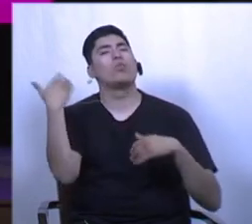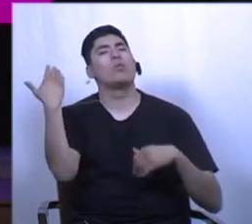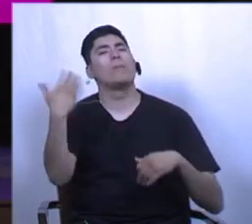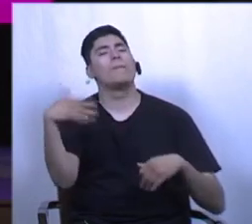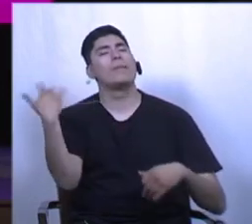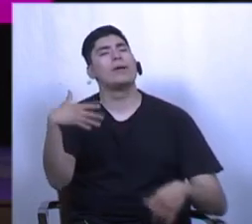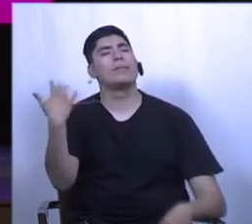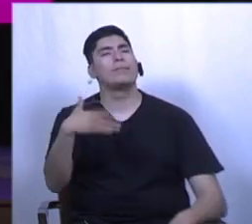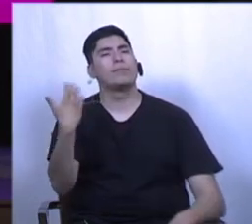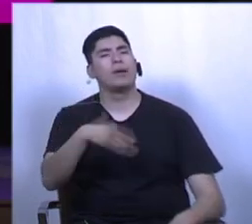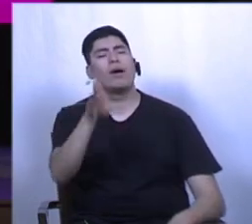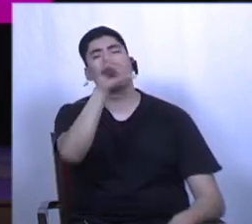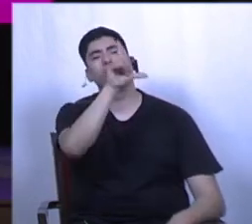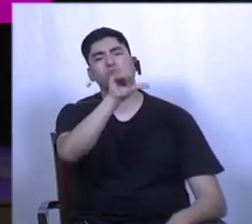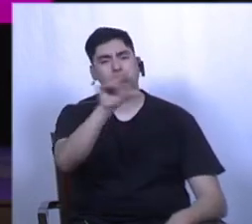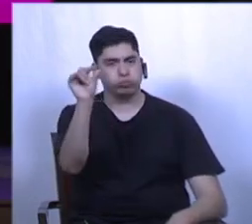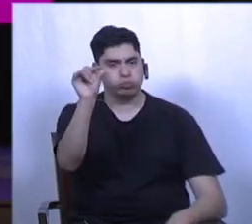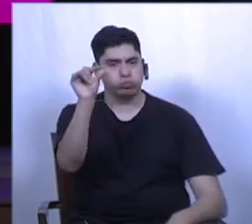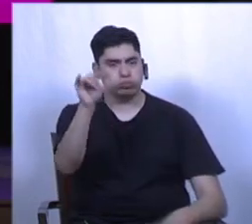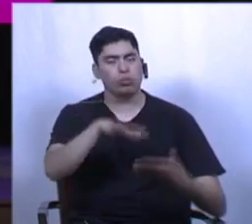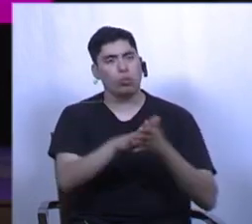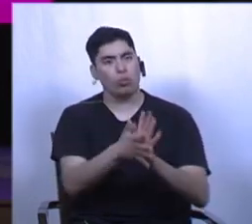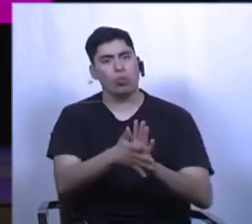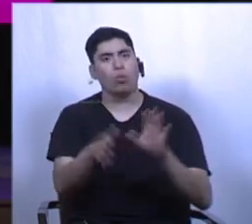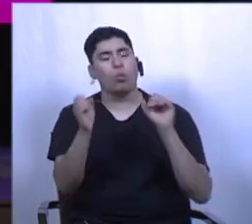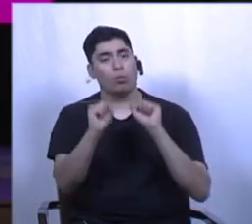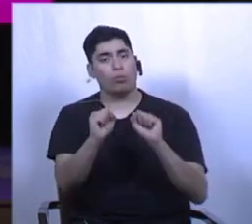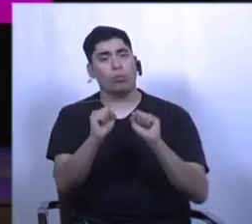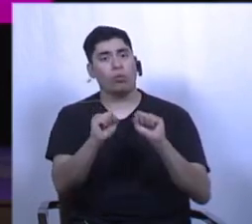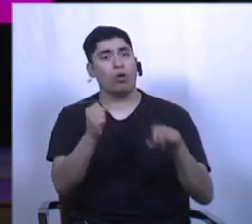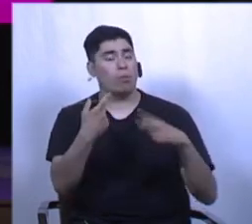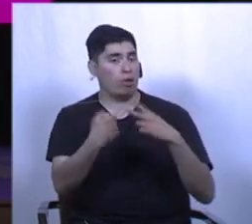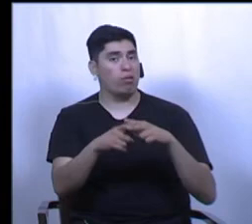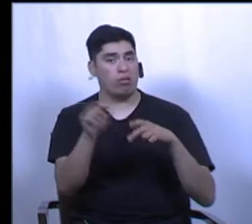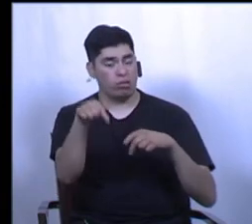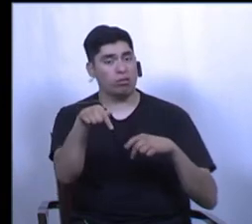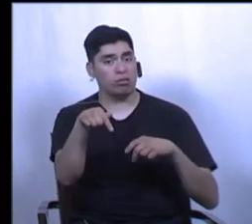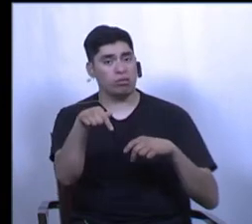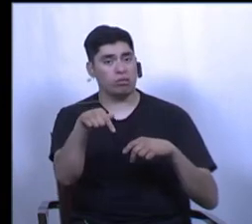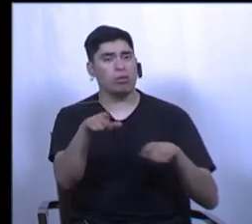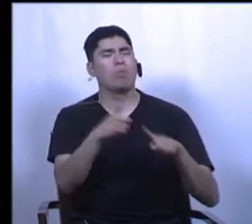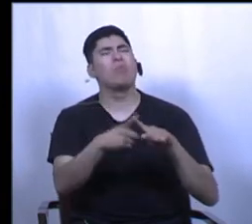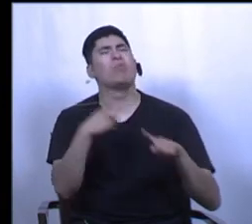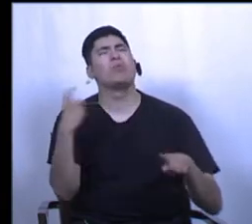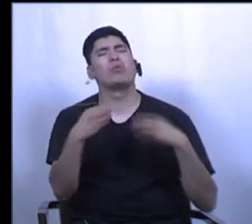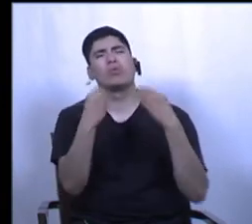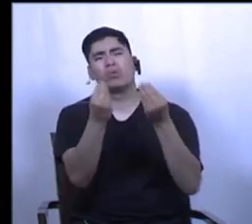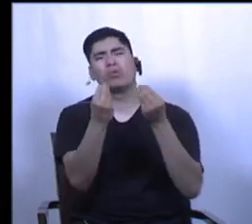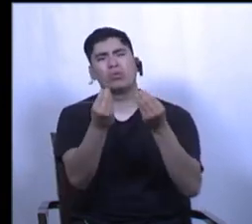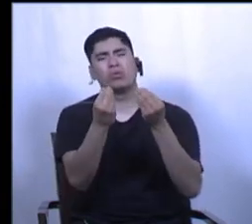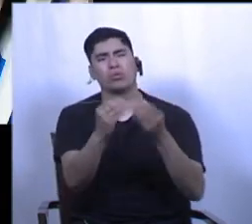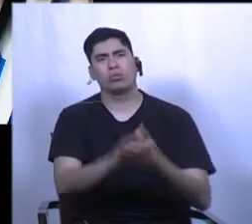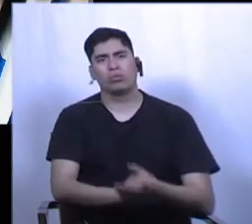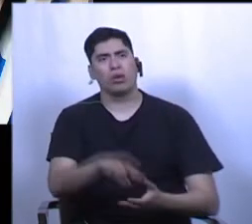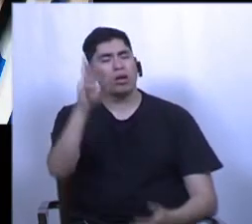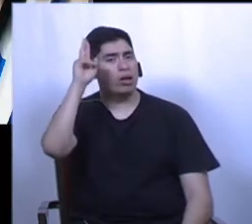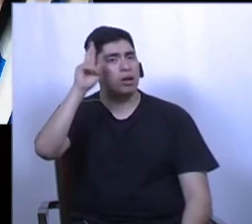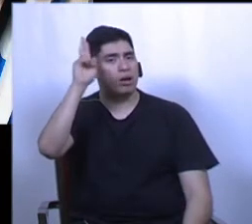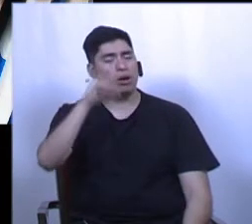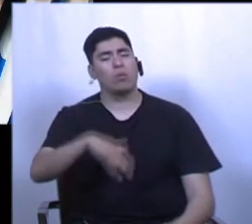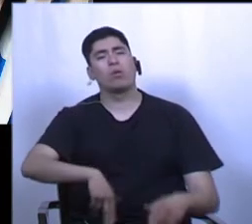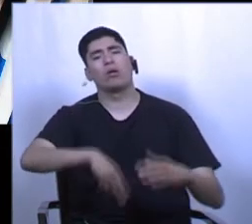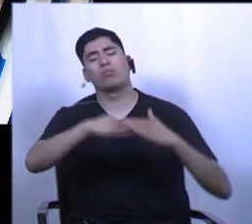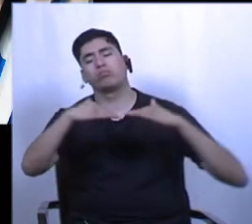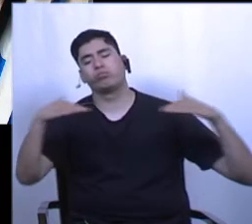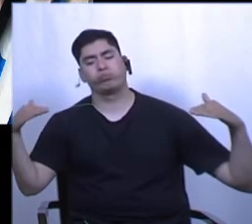las proteínas sinápticas. ¿Podemos arreglar esto? ¿Por qué sucede? ¿Recuerdan las sillas que